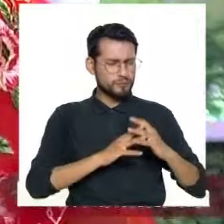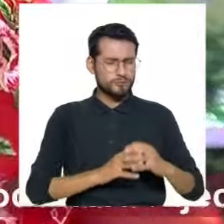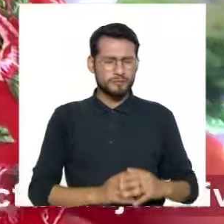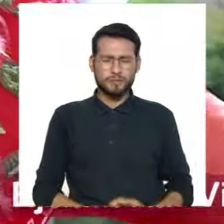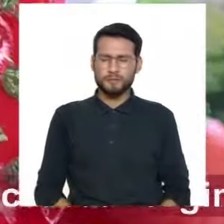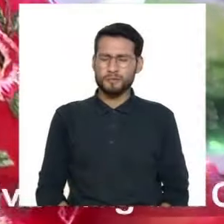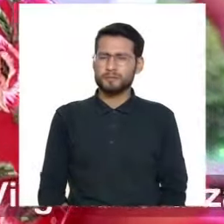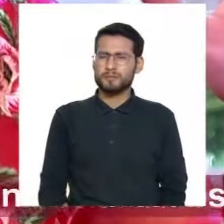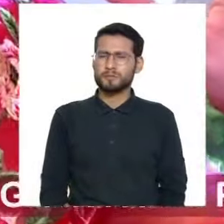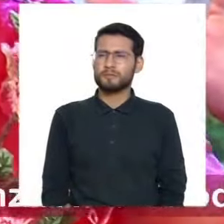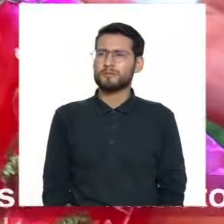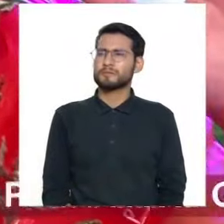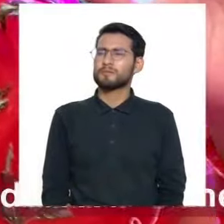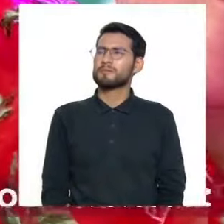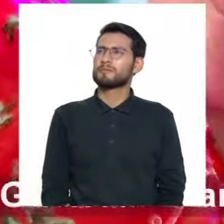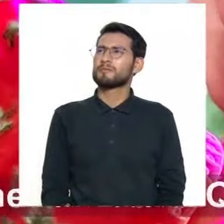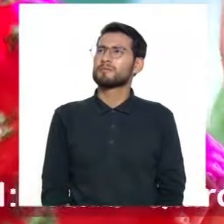cusc